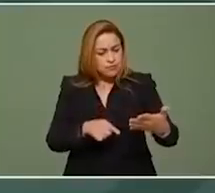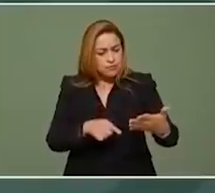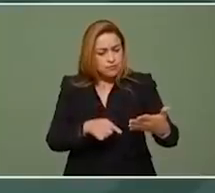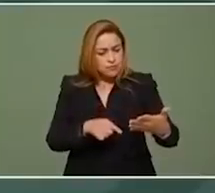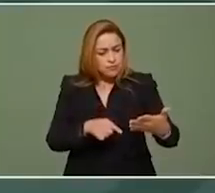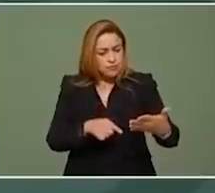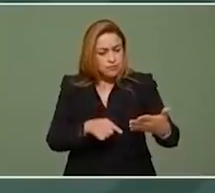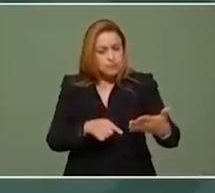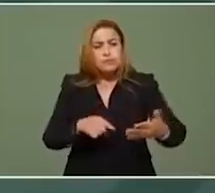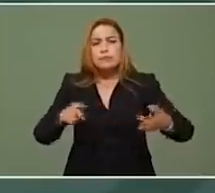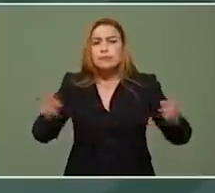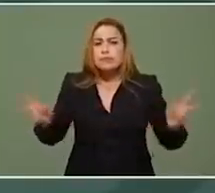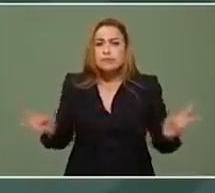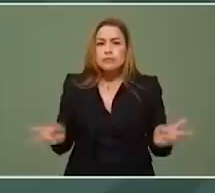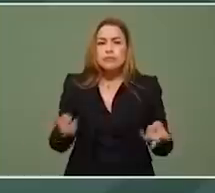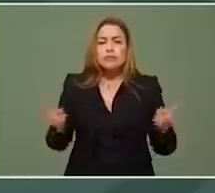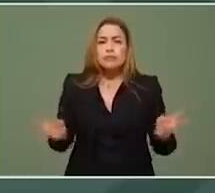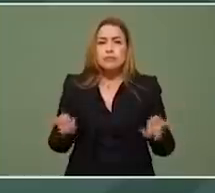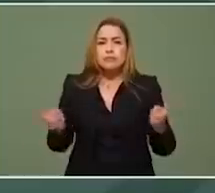venden